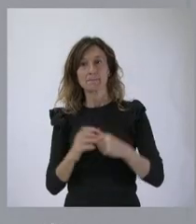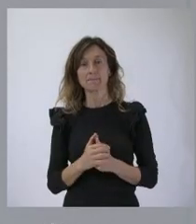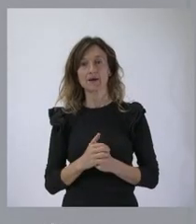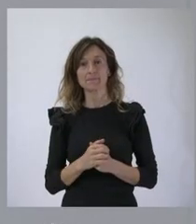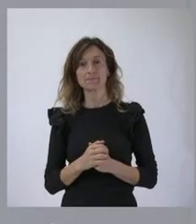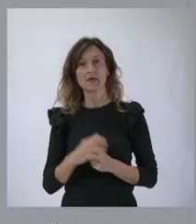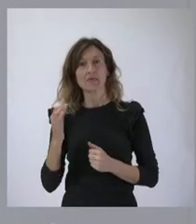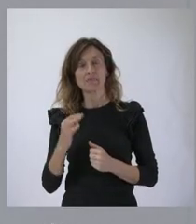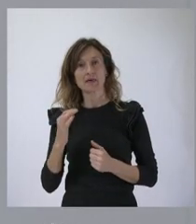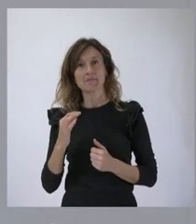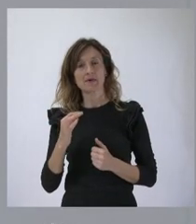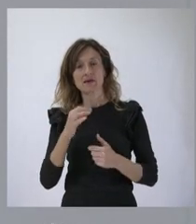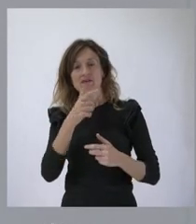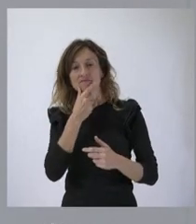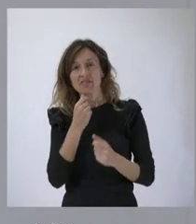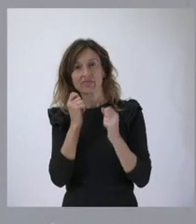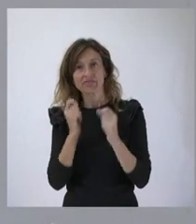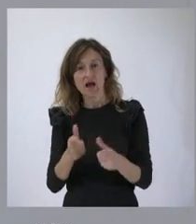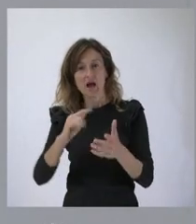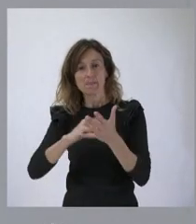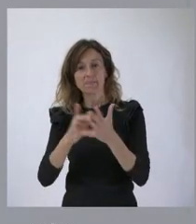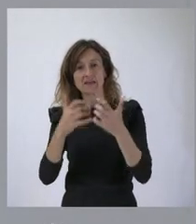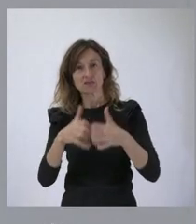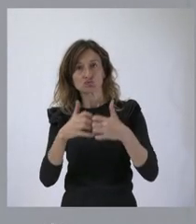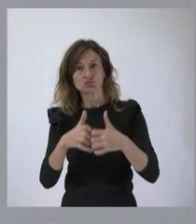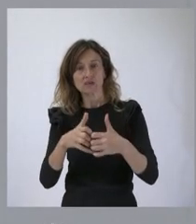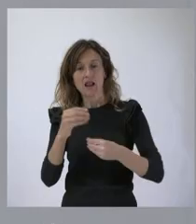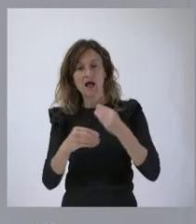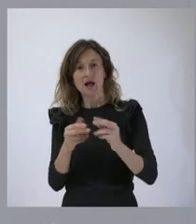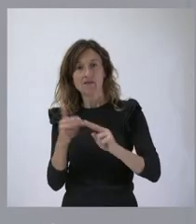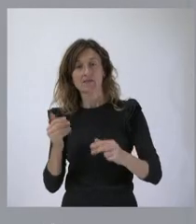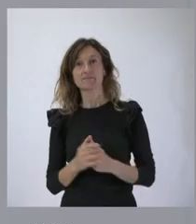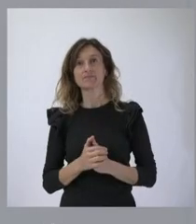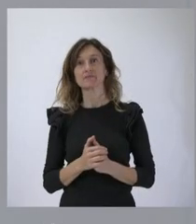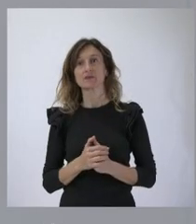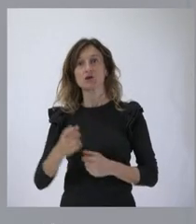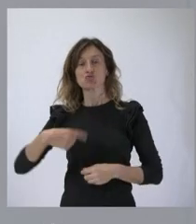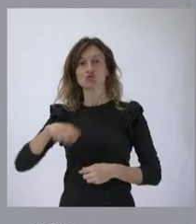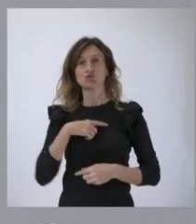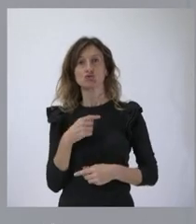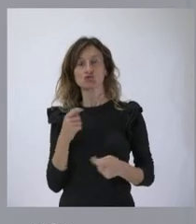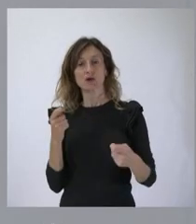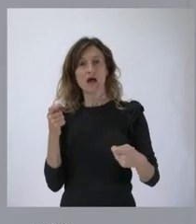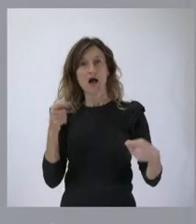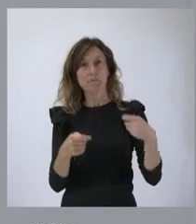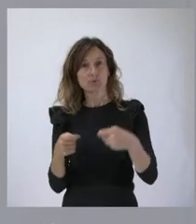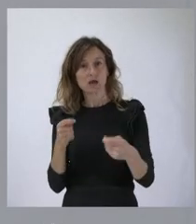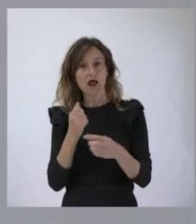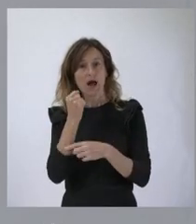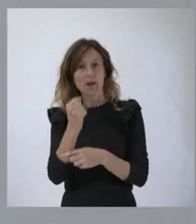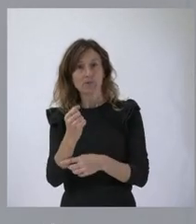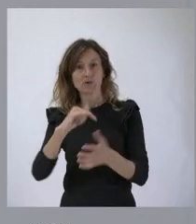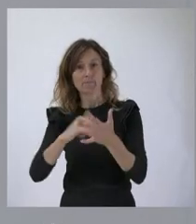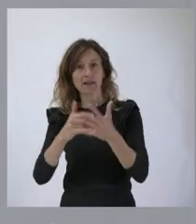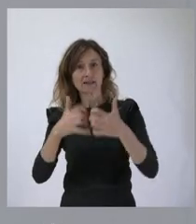presente que facilite que aporte un plan Industrial para que nosotros podamos aportar y apoyar a ese plan